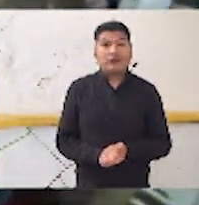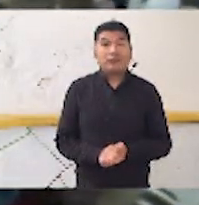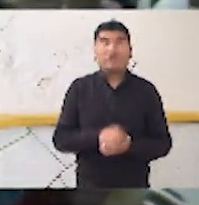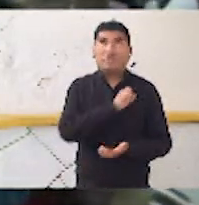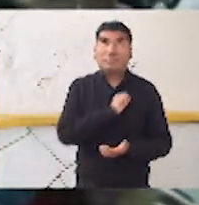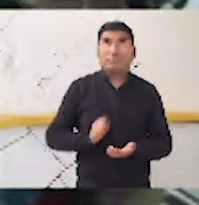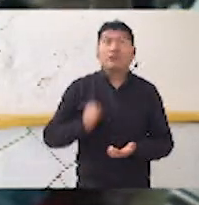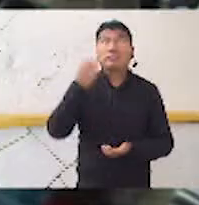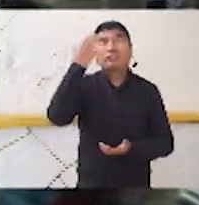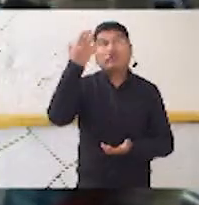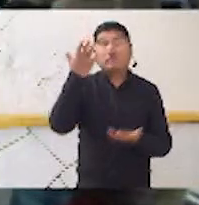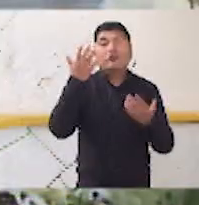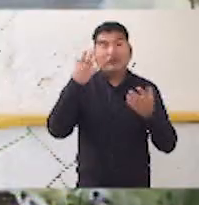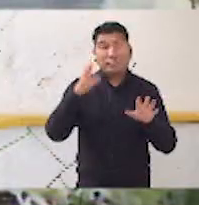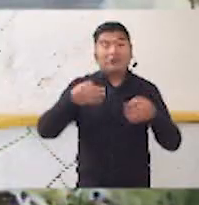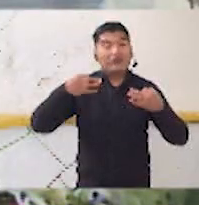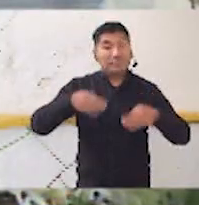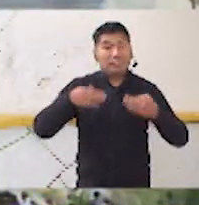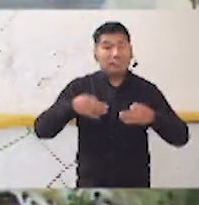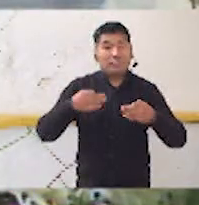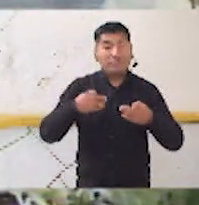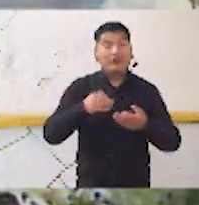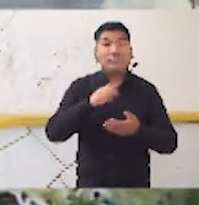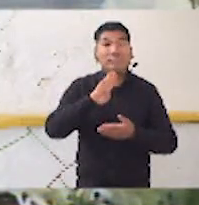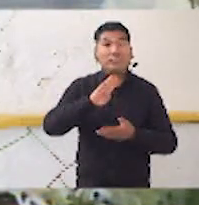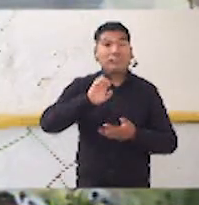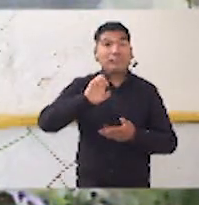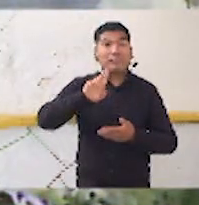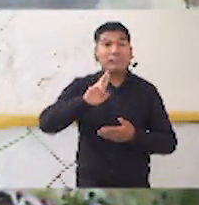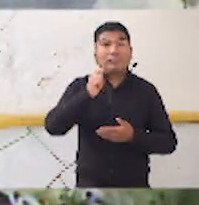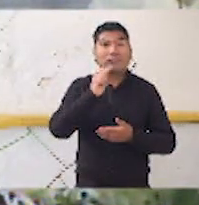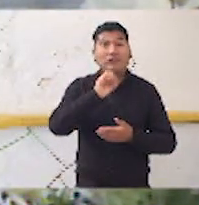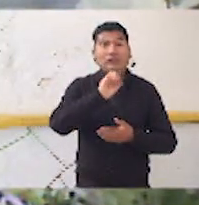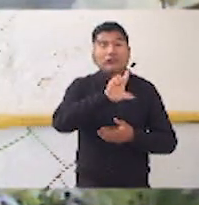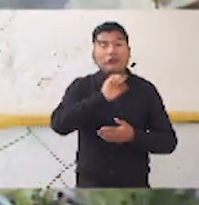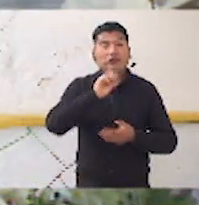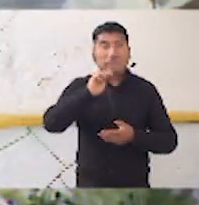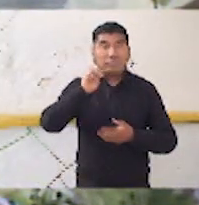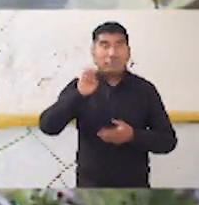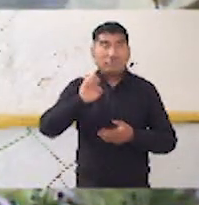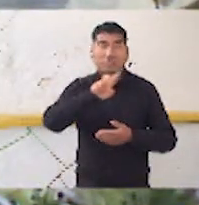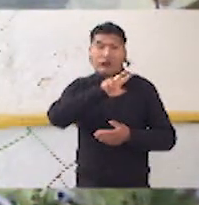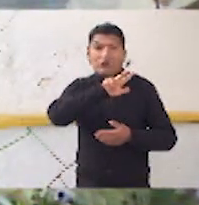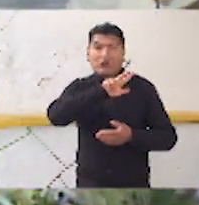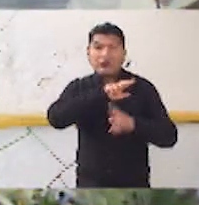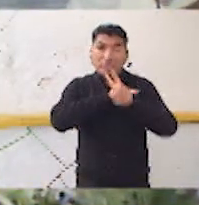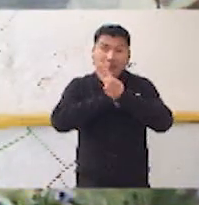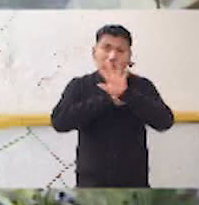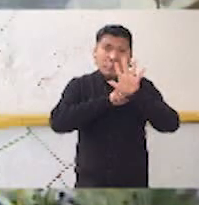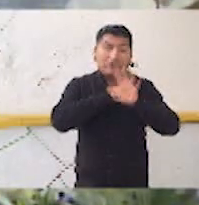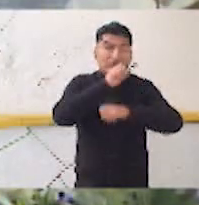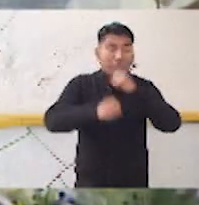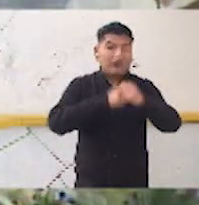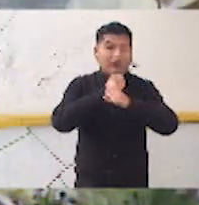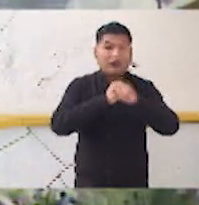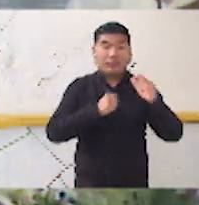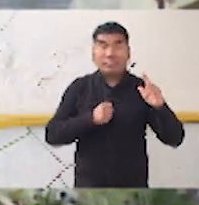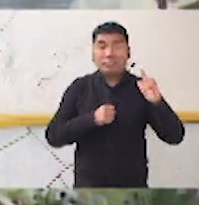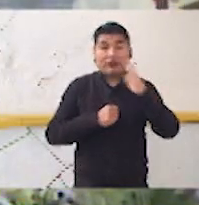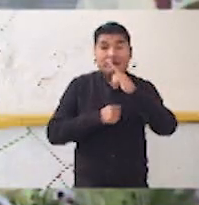Señor, al celebrar la fiesta de San Bartolomé y los 25 años del caminar de nuestra diócesis del